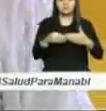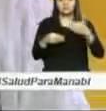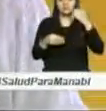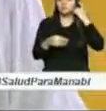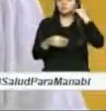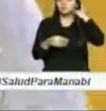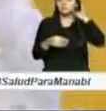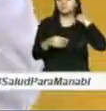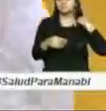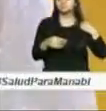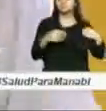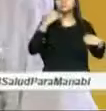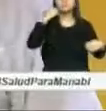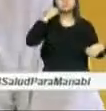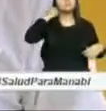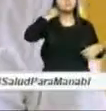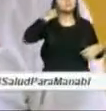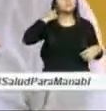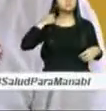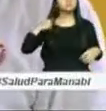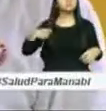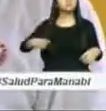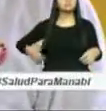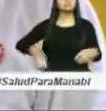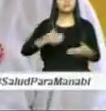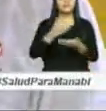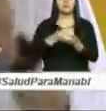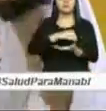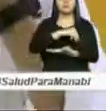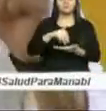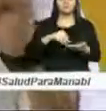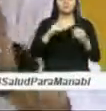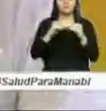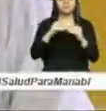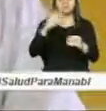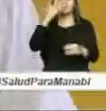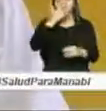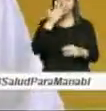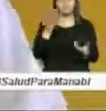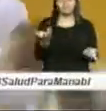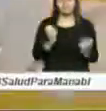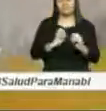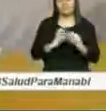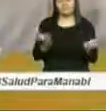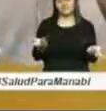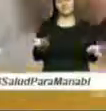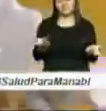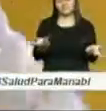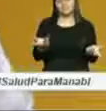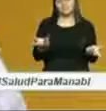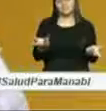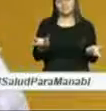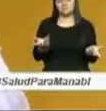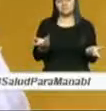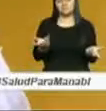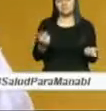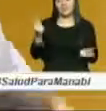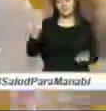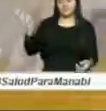la economía manabita y parcialmente también a la economía esmeralda. Prohibido olvidar, porque ya han de venir por aquí a pedirles el